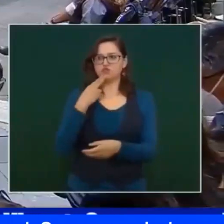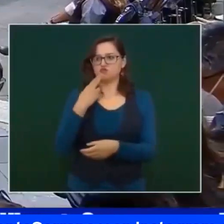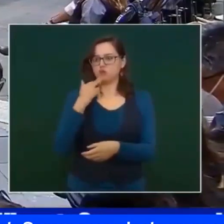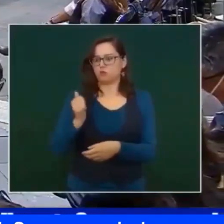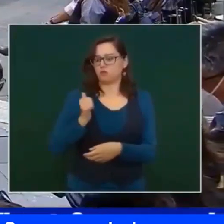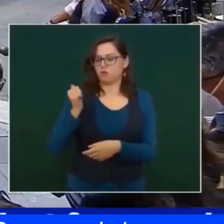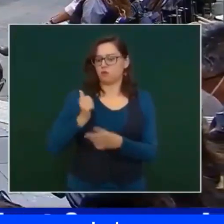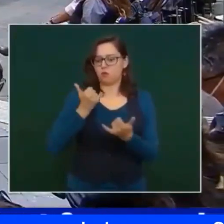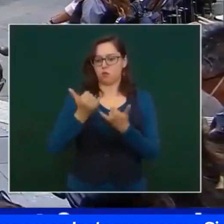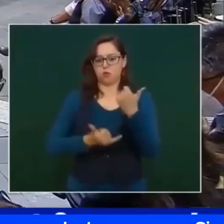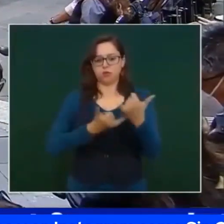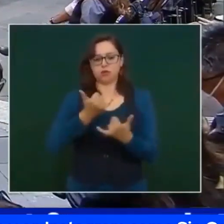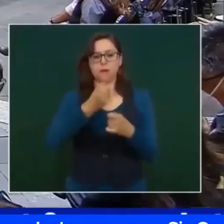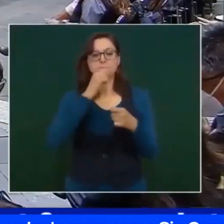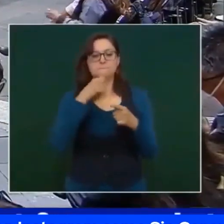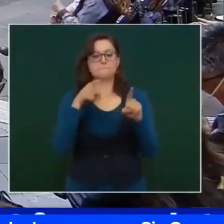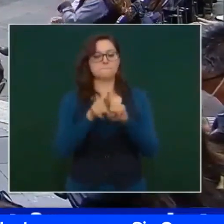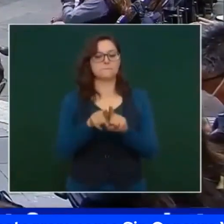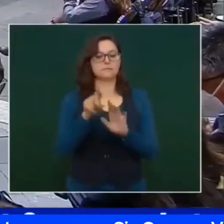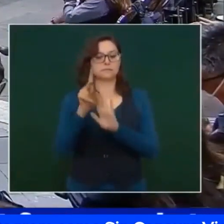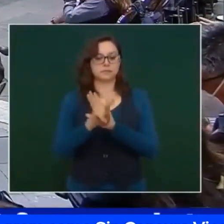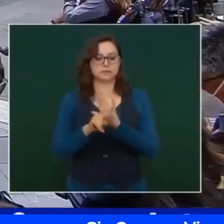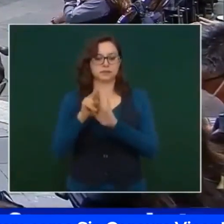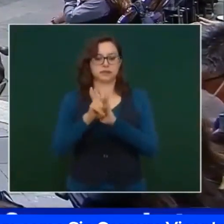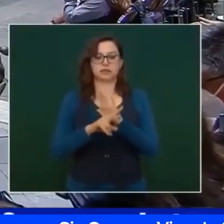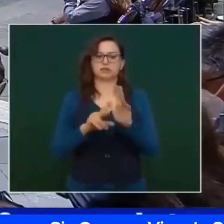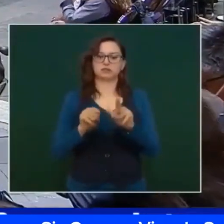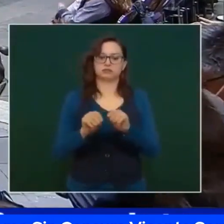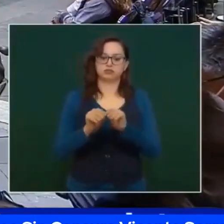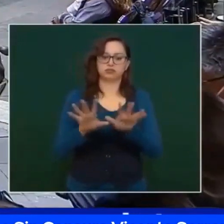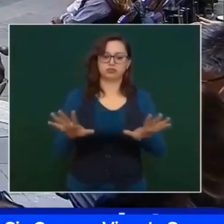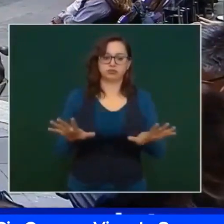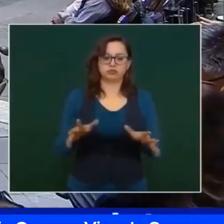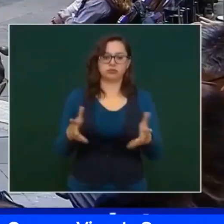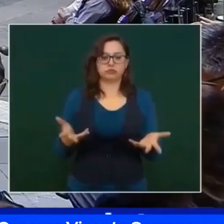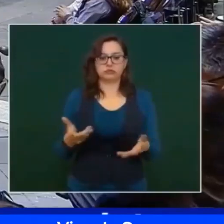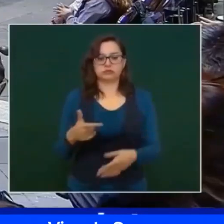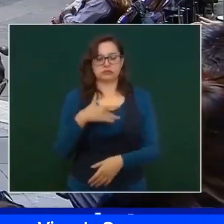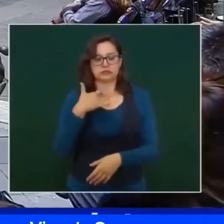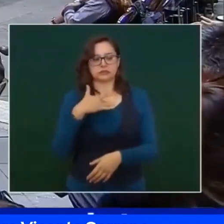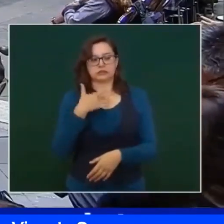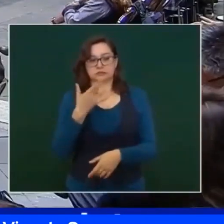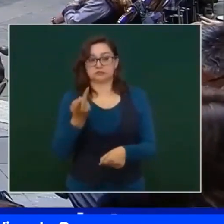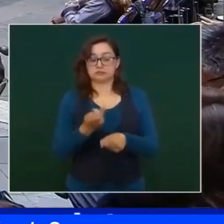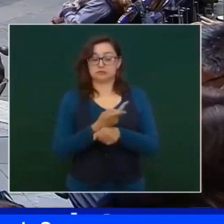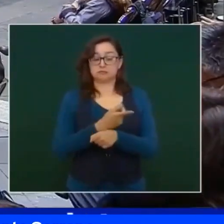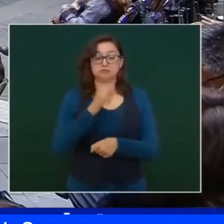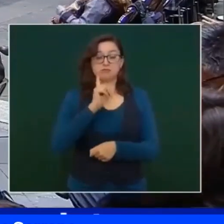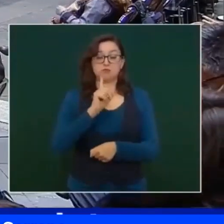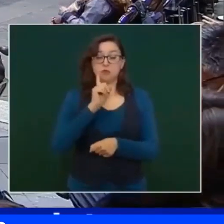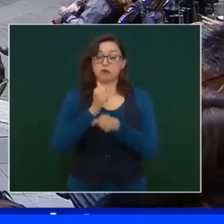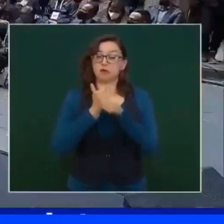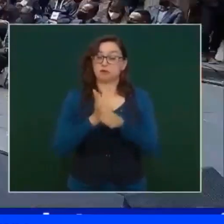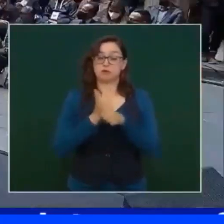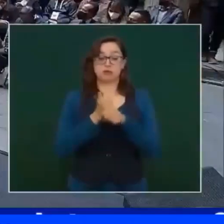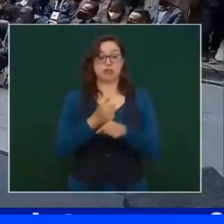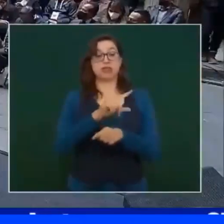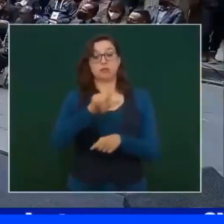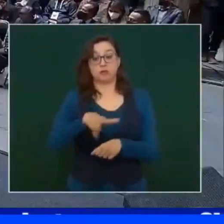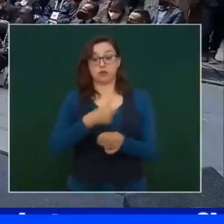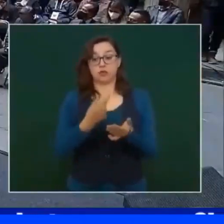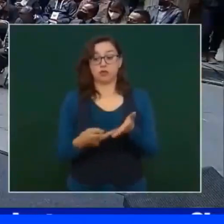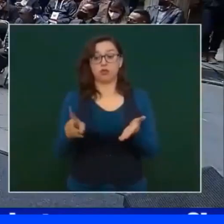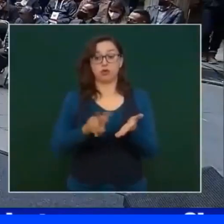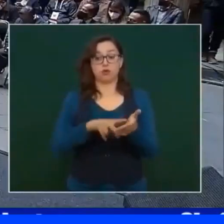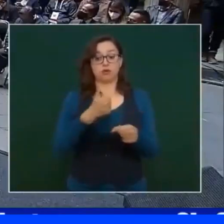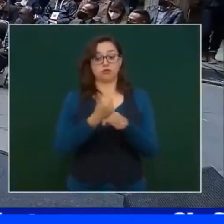que filtran las fiscalías en estos medios de comunicación, y eso es lo que pasa con las mujeres. Entonces, ¿qué